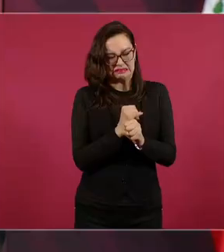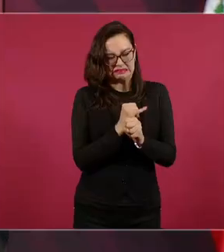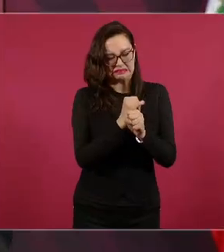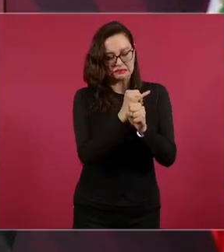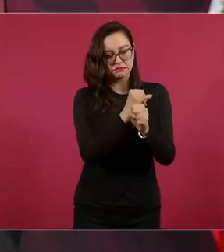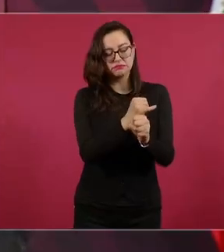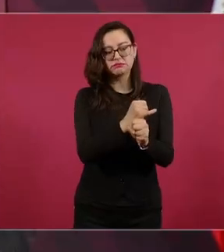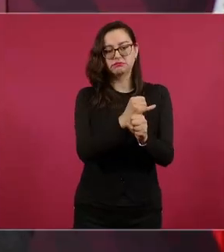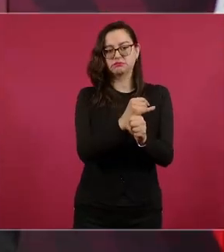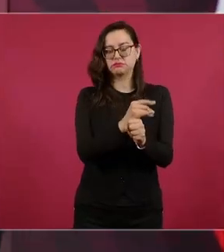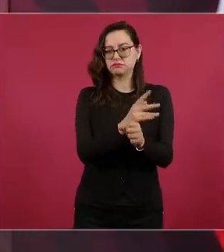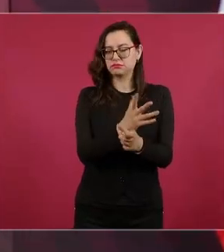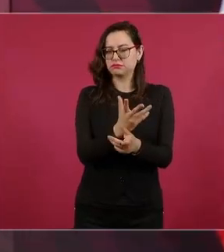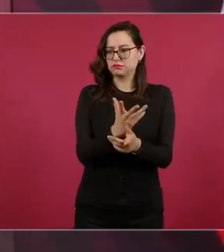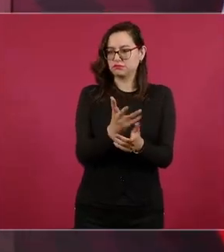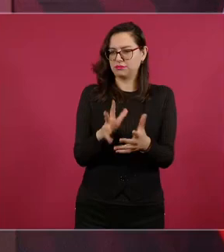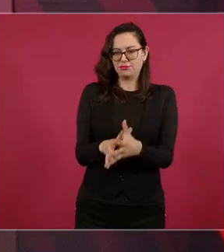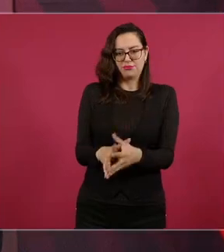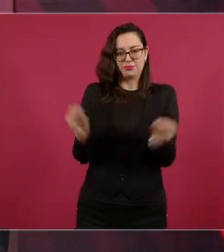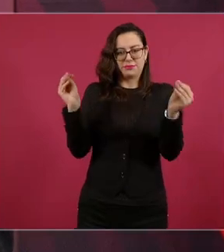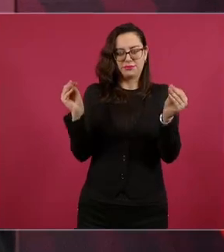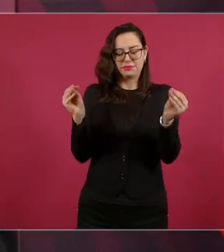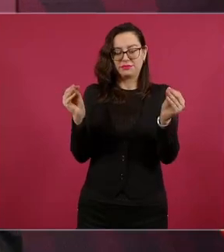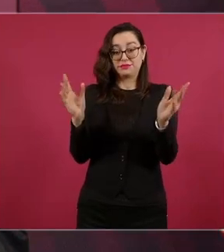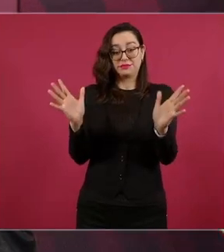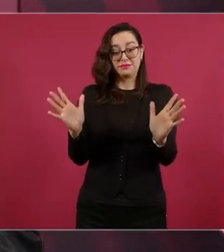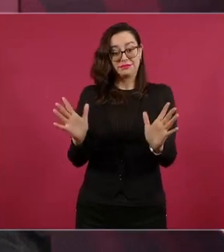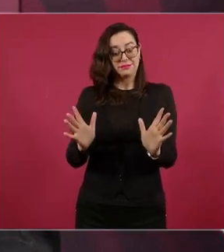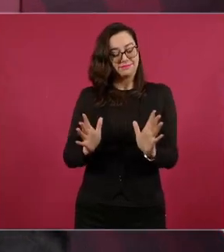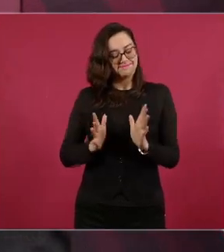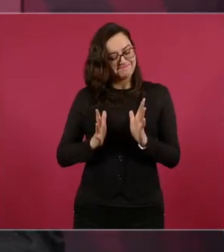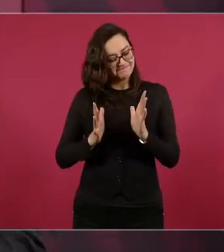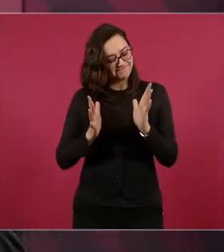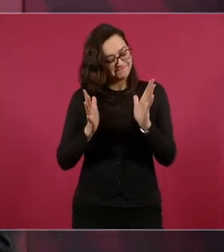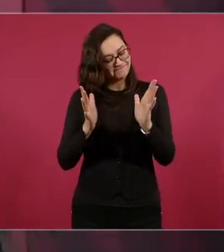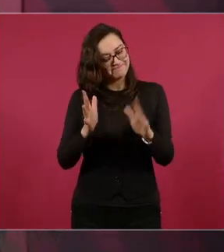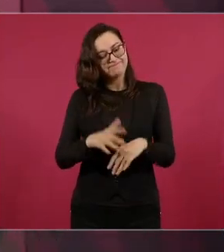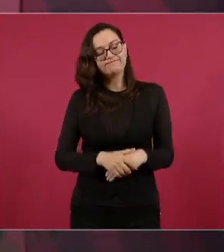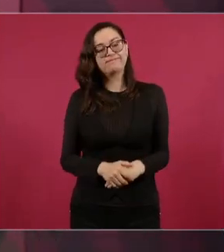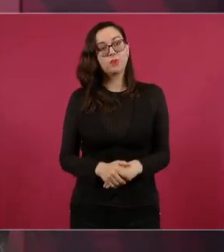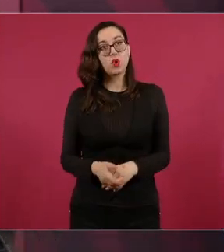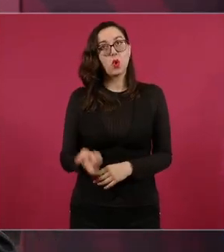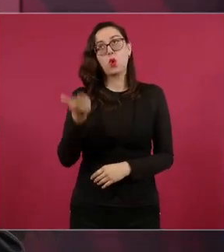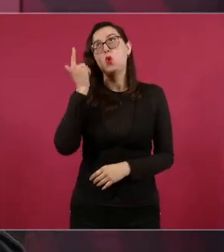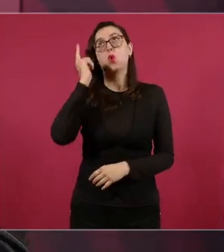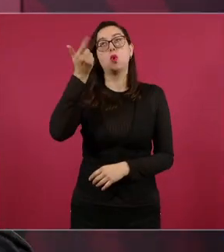algo relacionado con quienes no